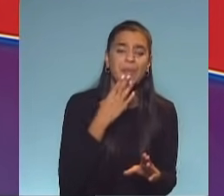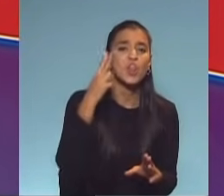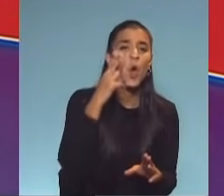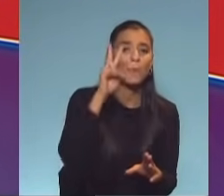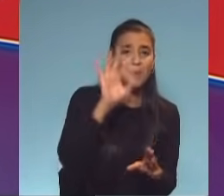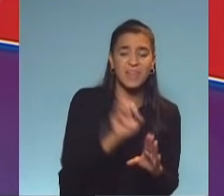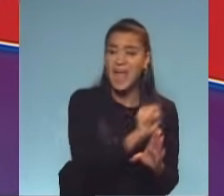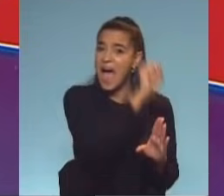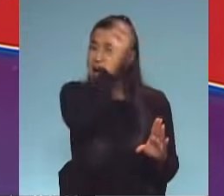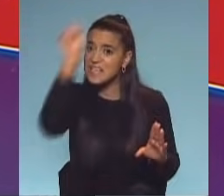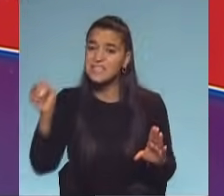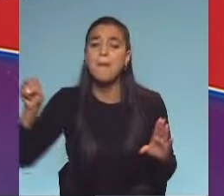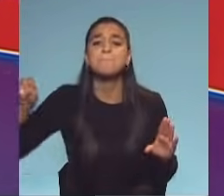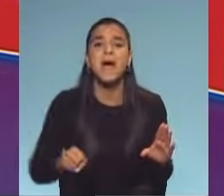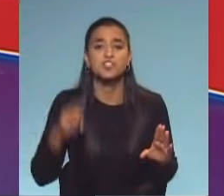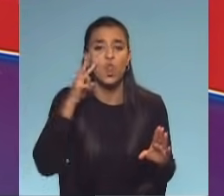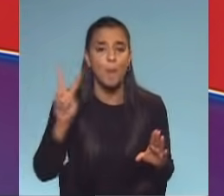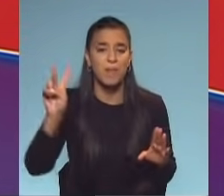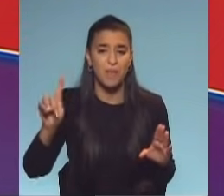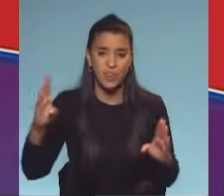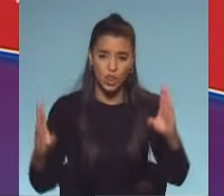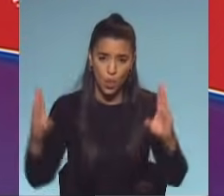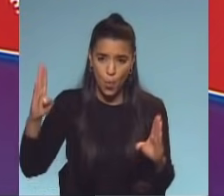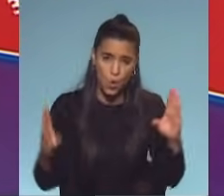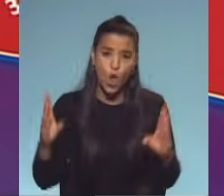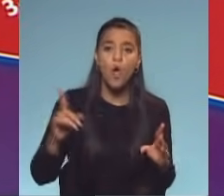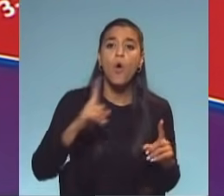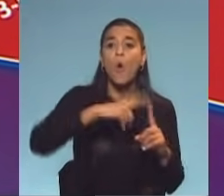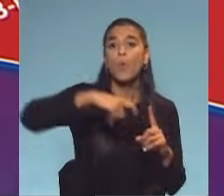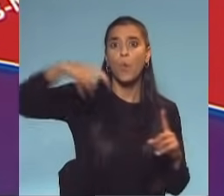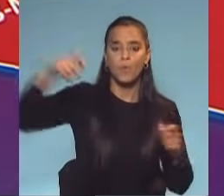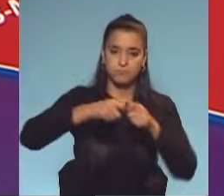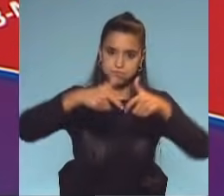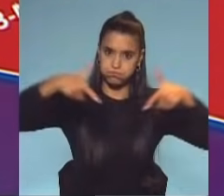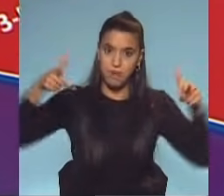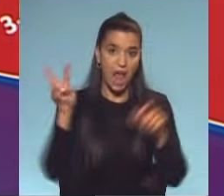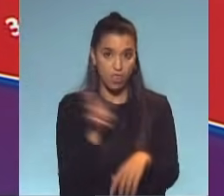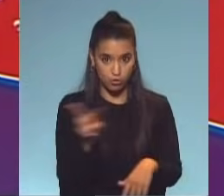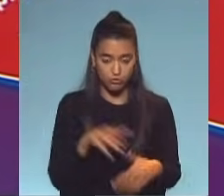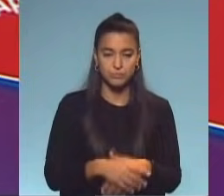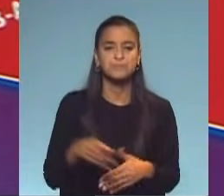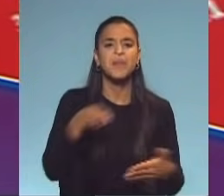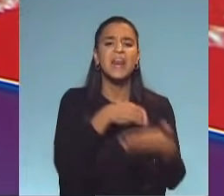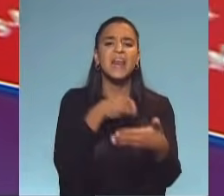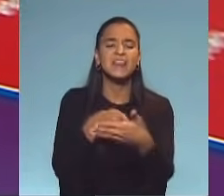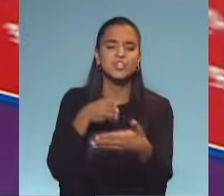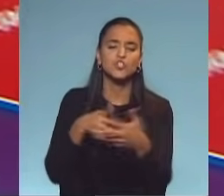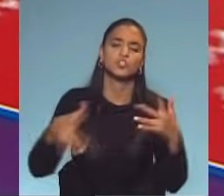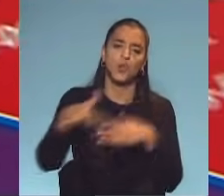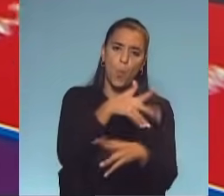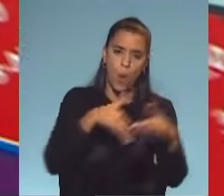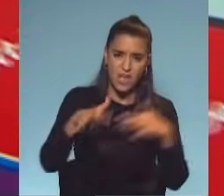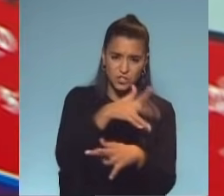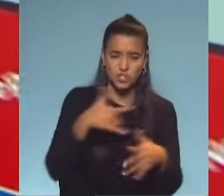2020 hasta mayo de 2021, donde ambas curvas han crecido. Bien, a ver, las restricciones, la circulación